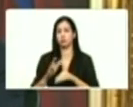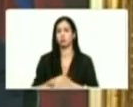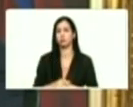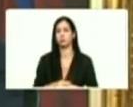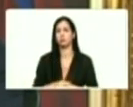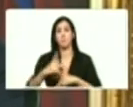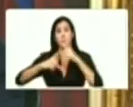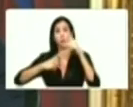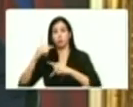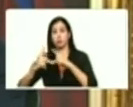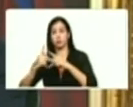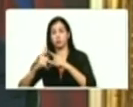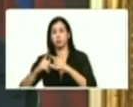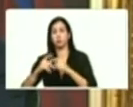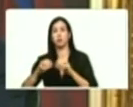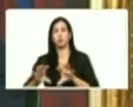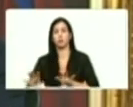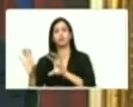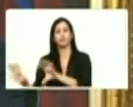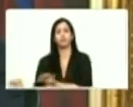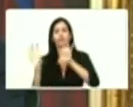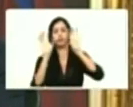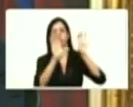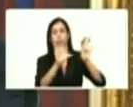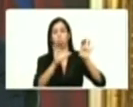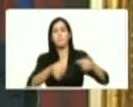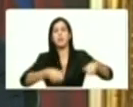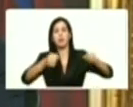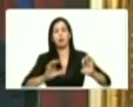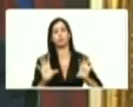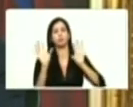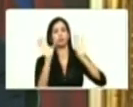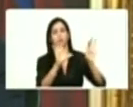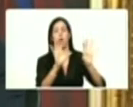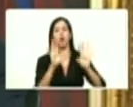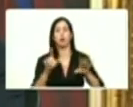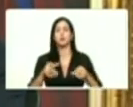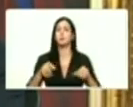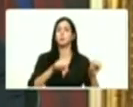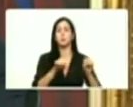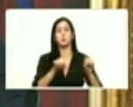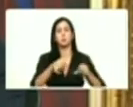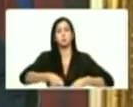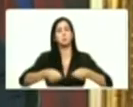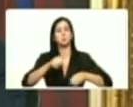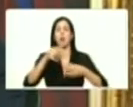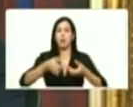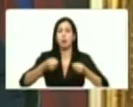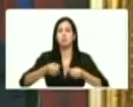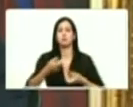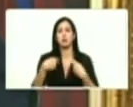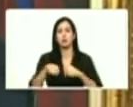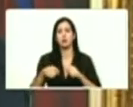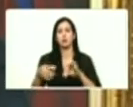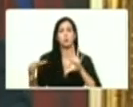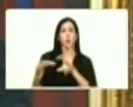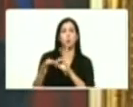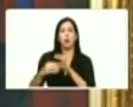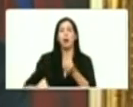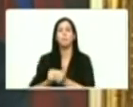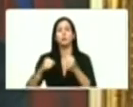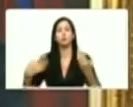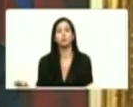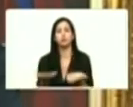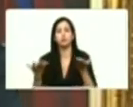llevara a sus estantes iba a buscar ser un gran articulador de la producción nacional